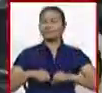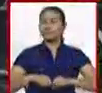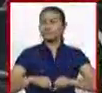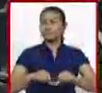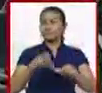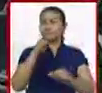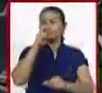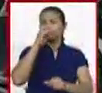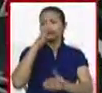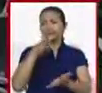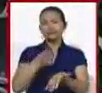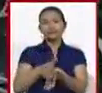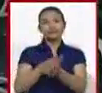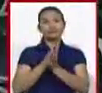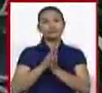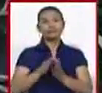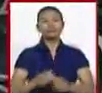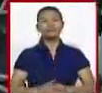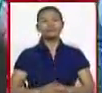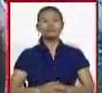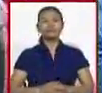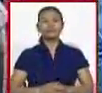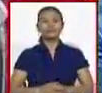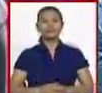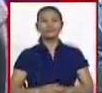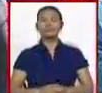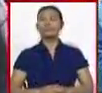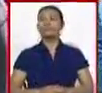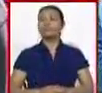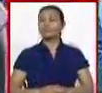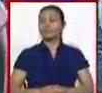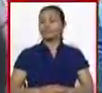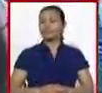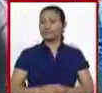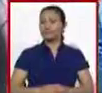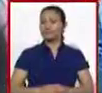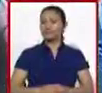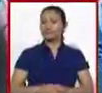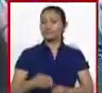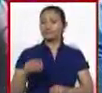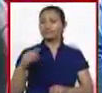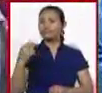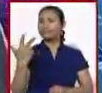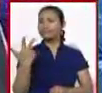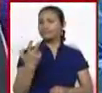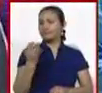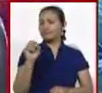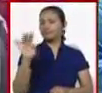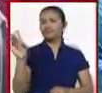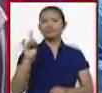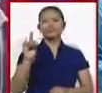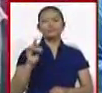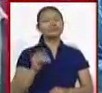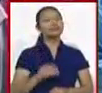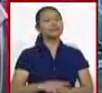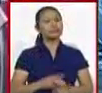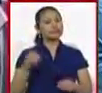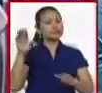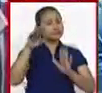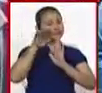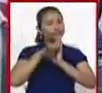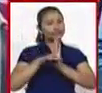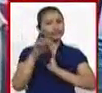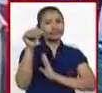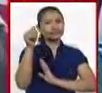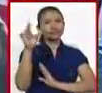mantuvieron firmes en sus demandas. La inspección técnica, que es un abuso, vemos que no ascendemos el cobro de los 30 bolivianos. Entonces lo que se está pidiendo es que nos